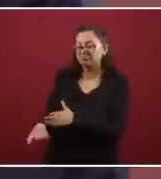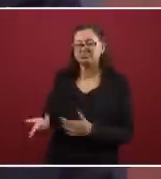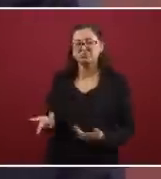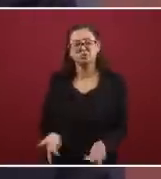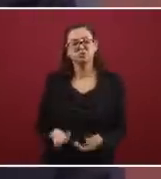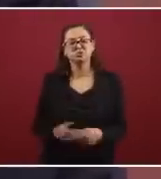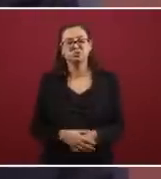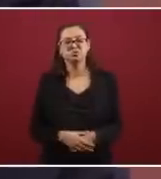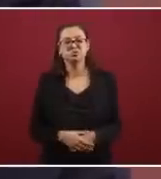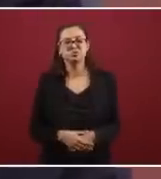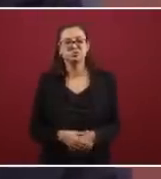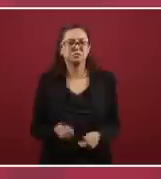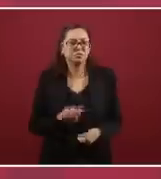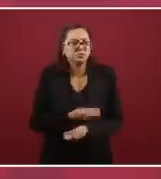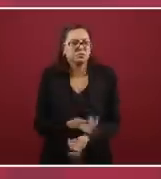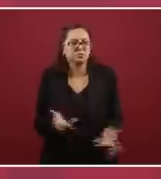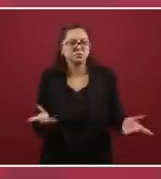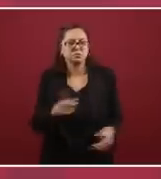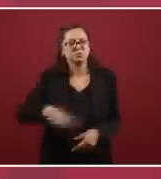y maiceaban al gallo